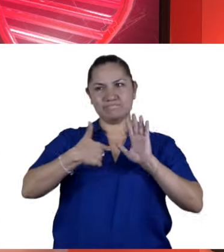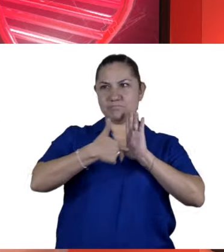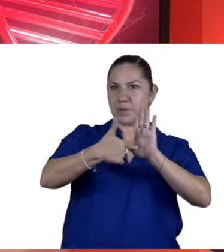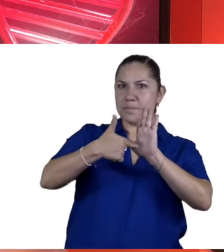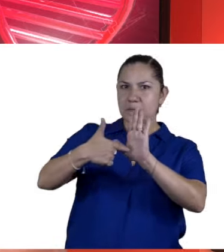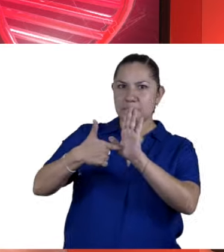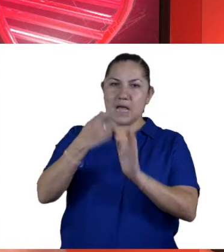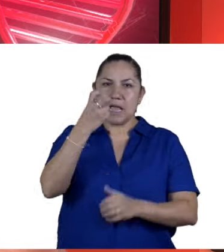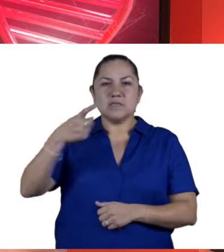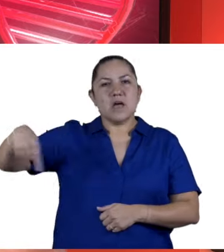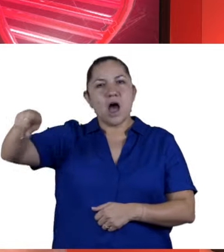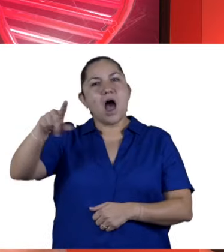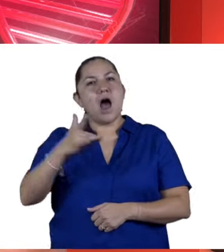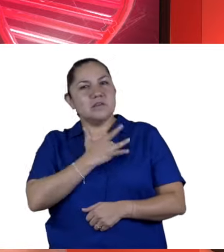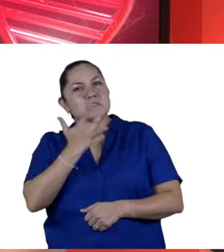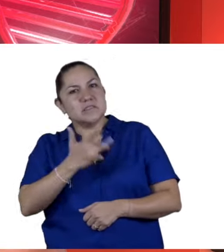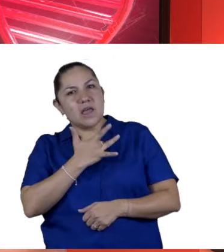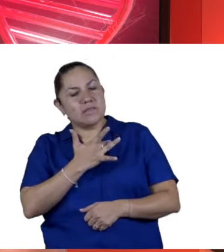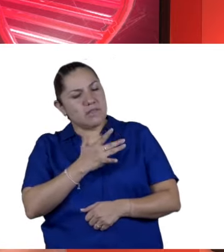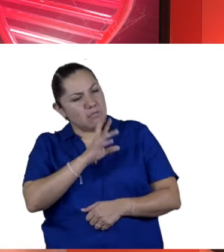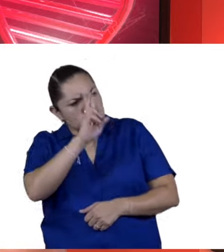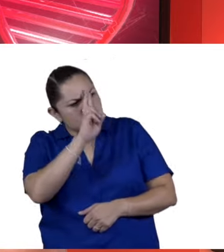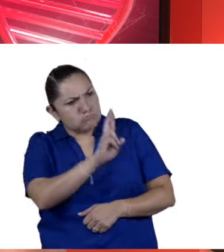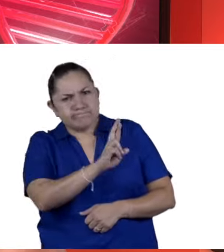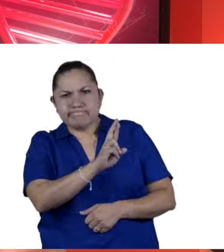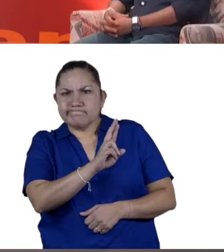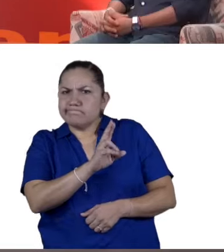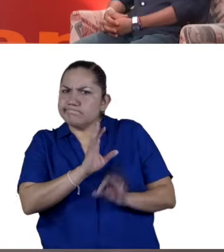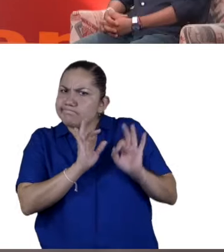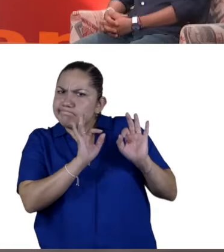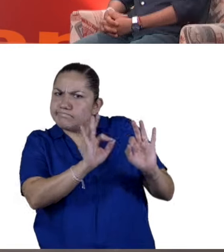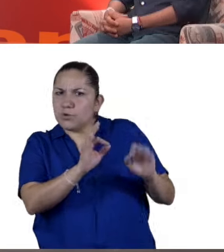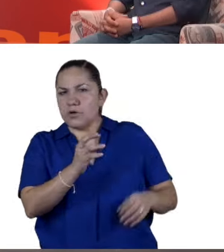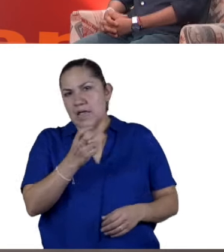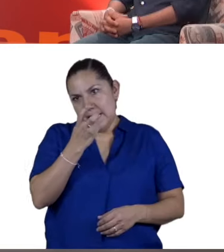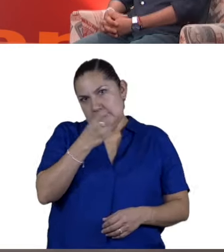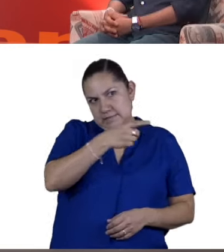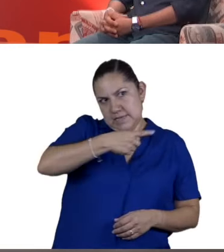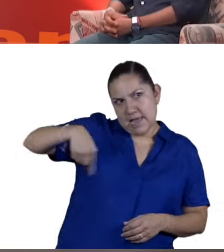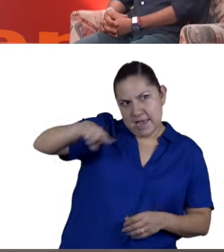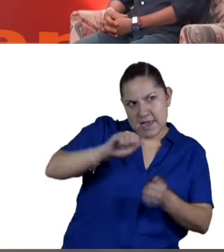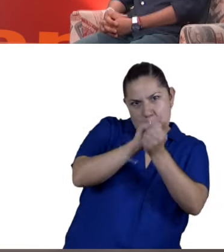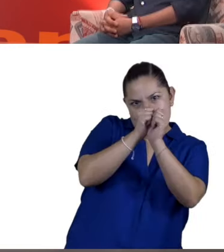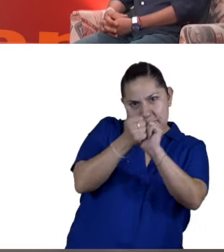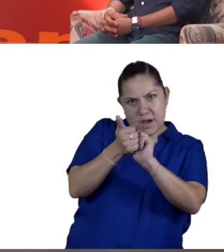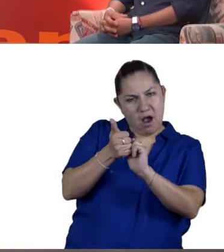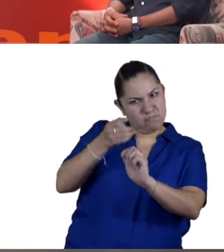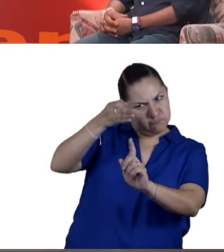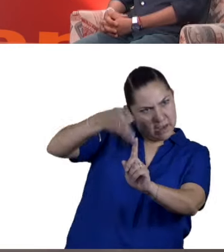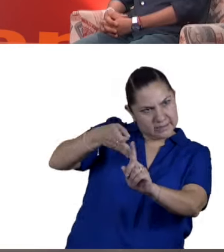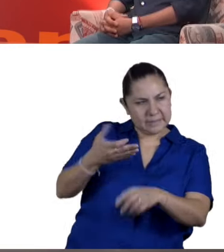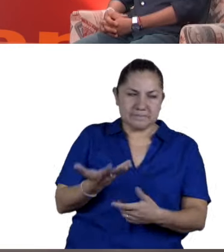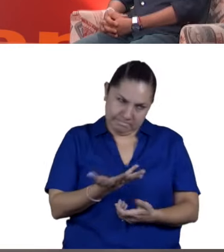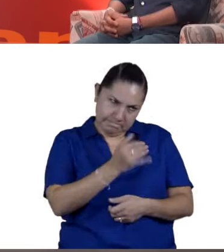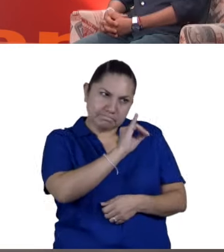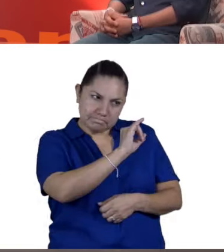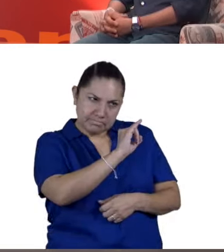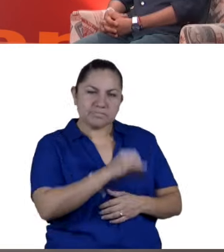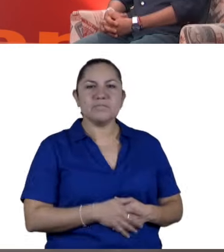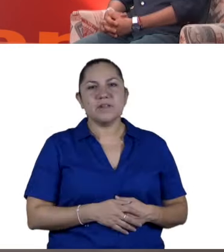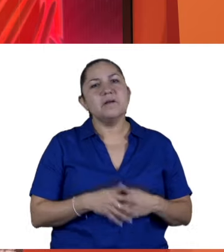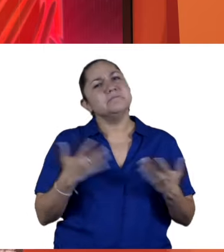para ellos también les crea esa seguridad. Acaban aceptándolo. Exacto. Muchísimas gracias, José María.